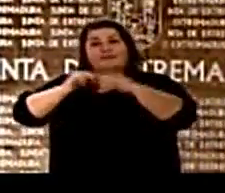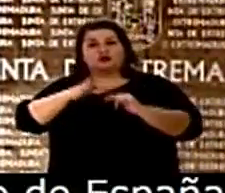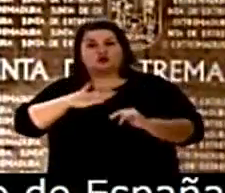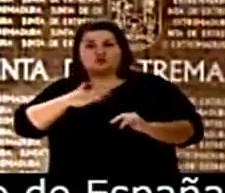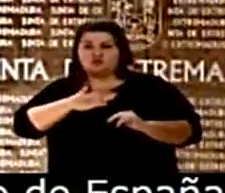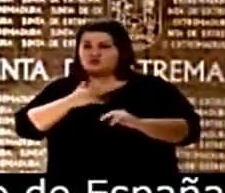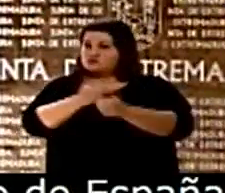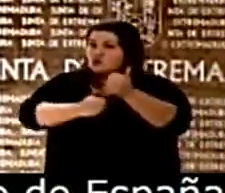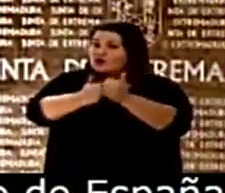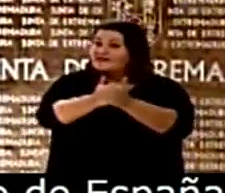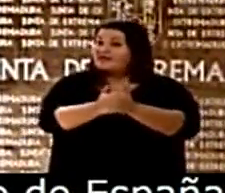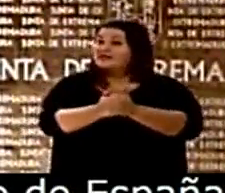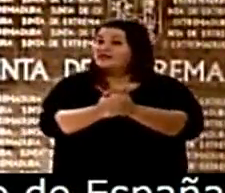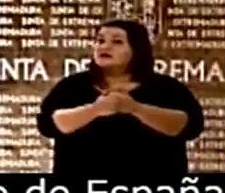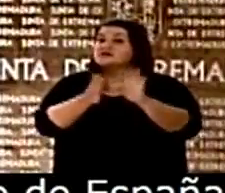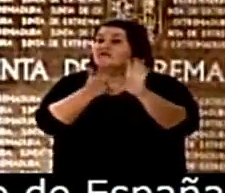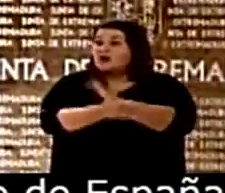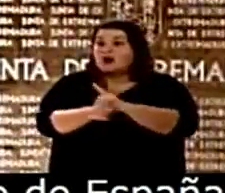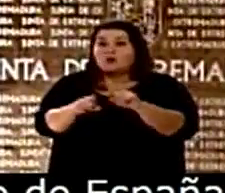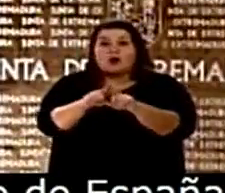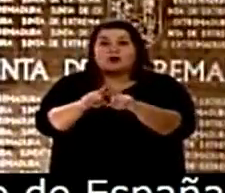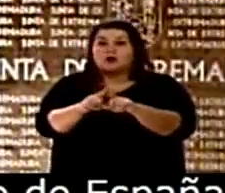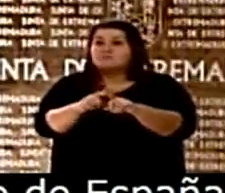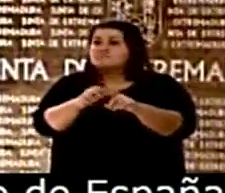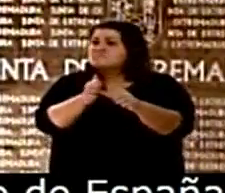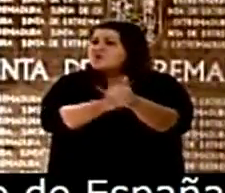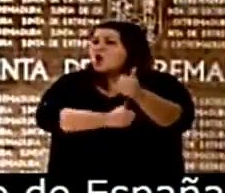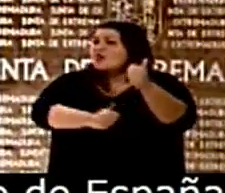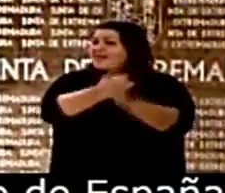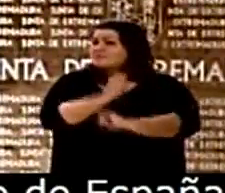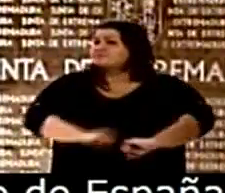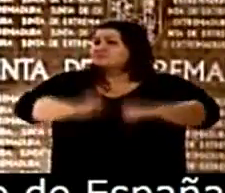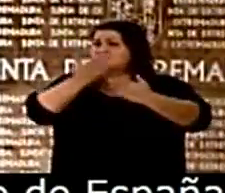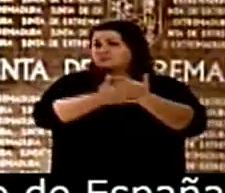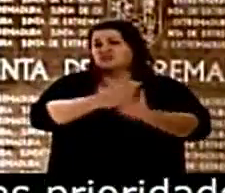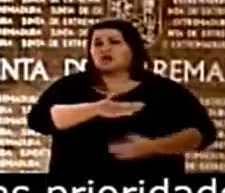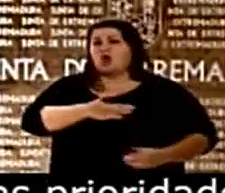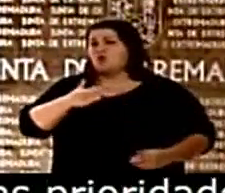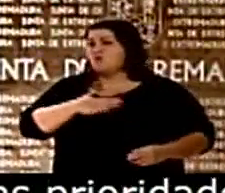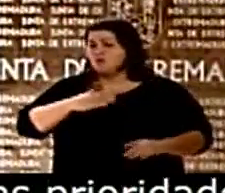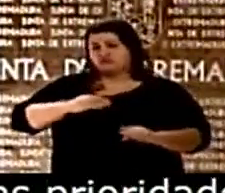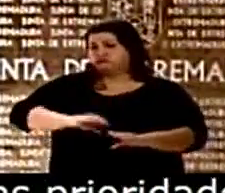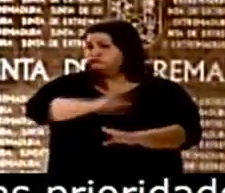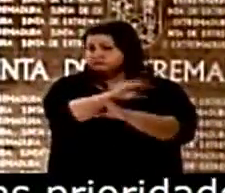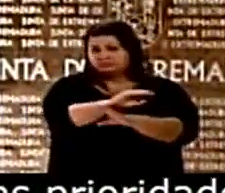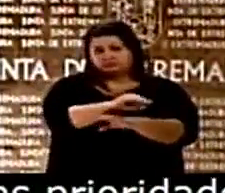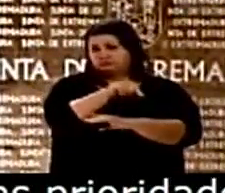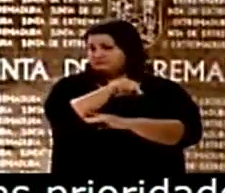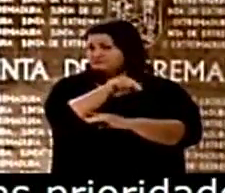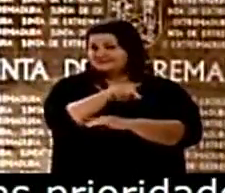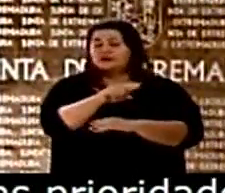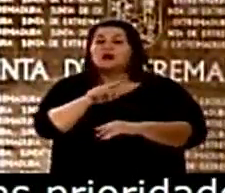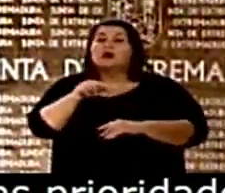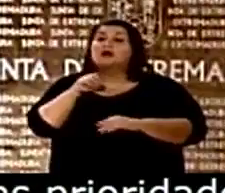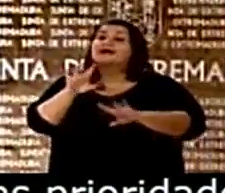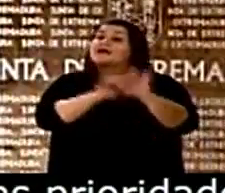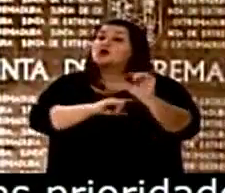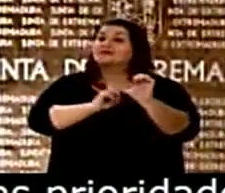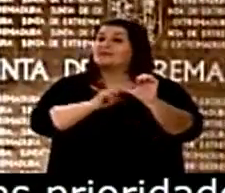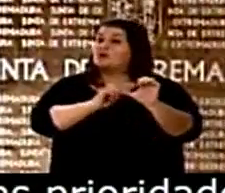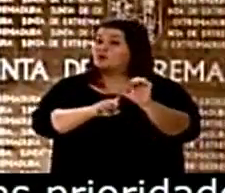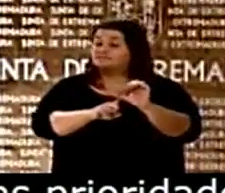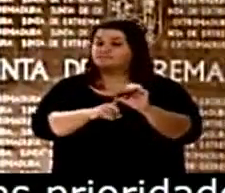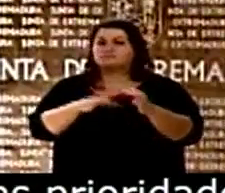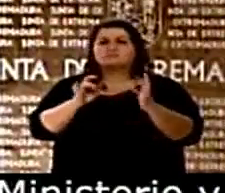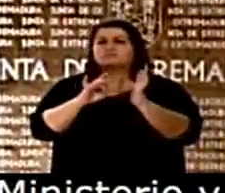las prioridades, por lo tanto, de las mayores prioridades de este Ministerio, y dotar a la comunidad, a la región de Extremadura,